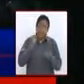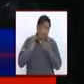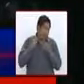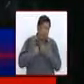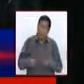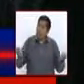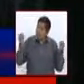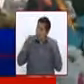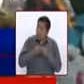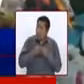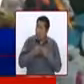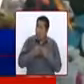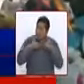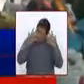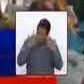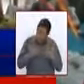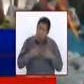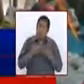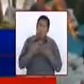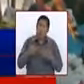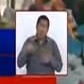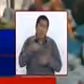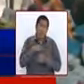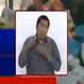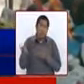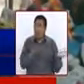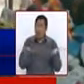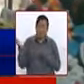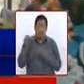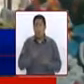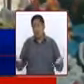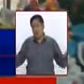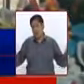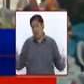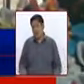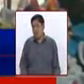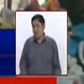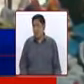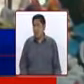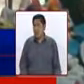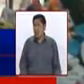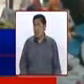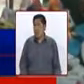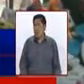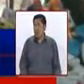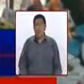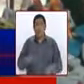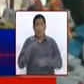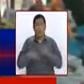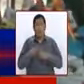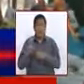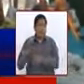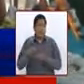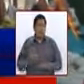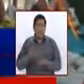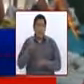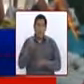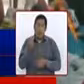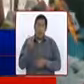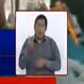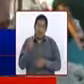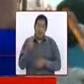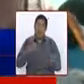Más control. Una pena, como maleante hay que llevarse las cosas, caballero. De la feria nos traemos hace 12